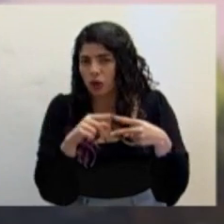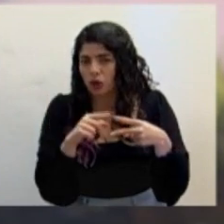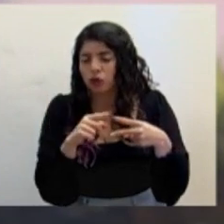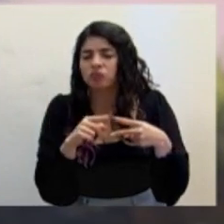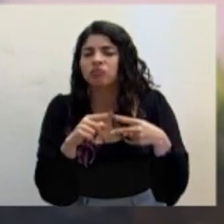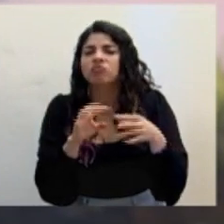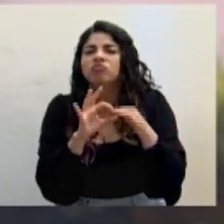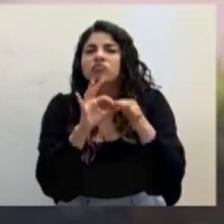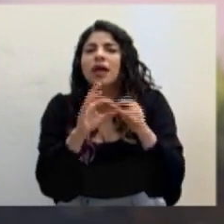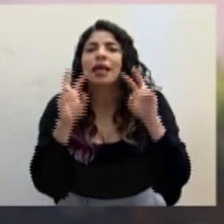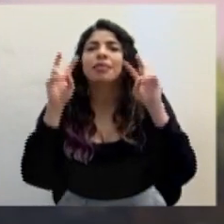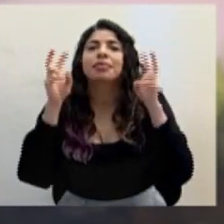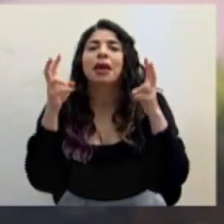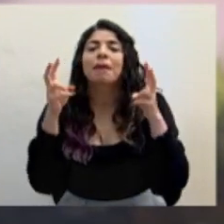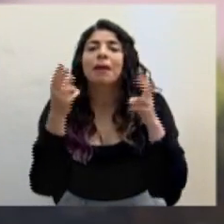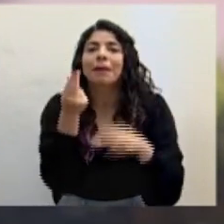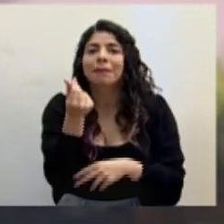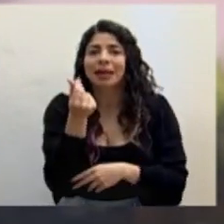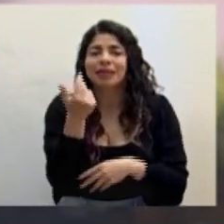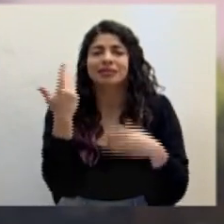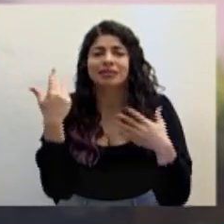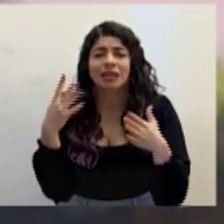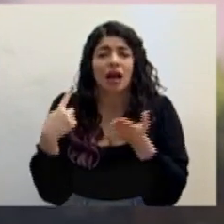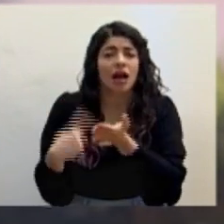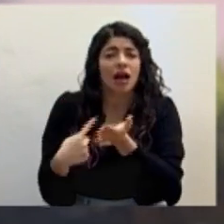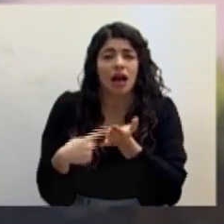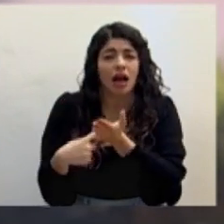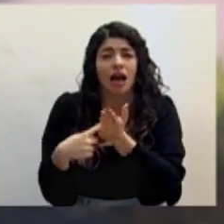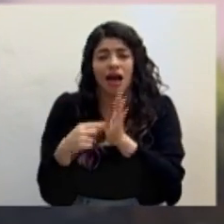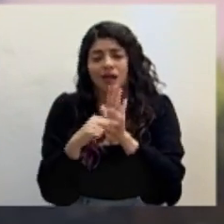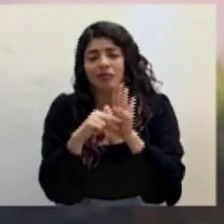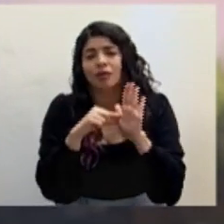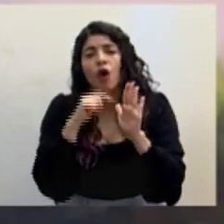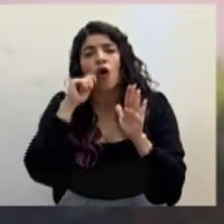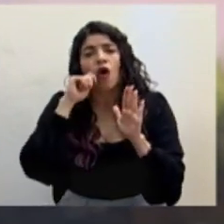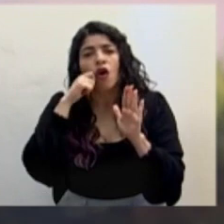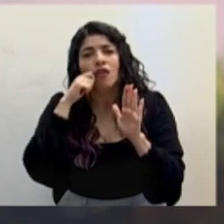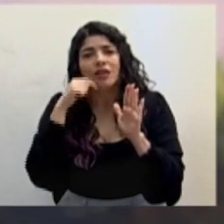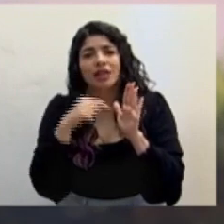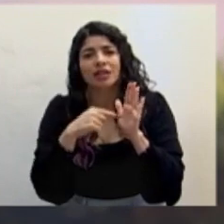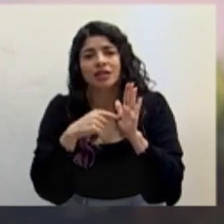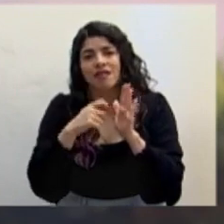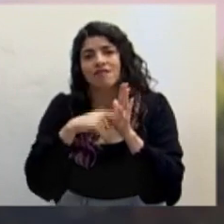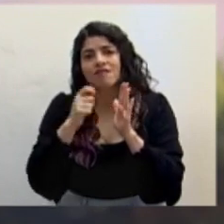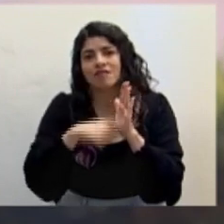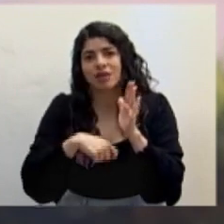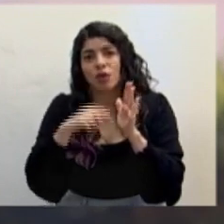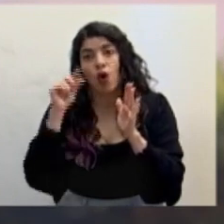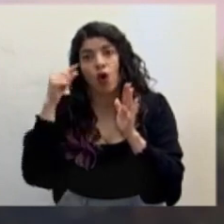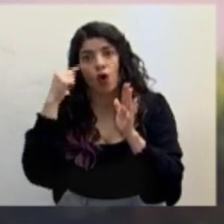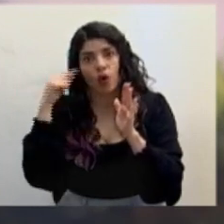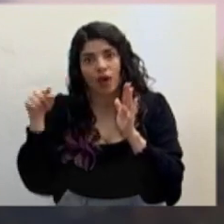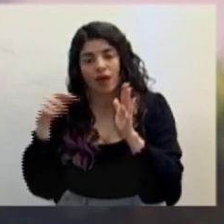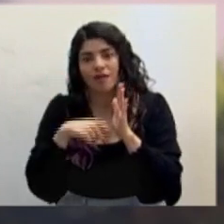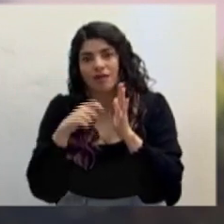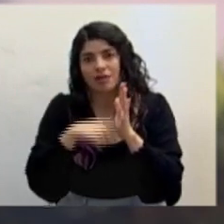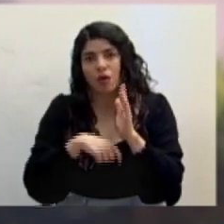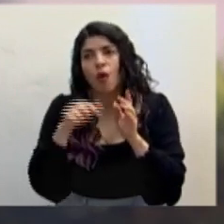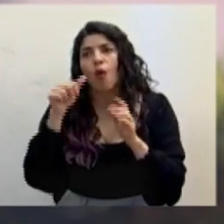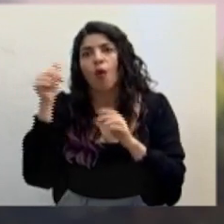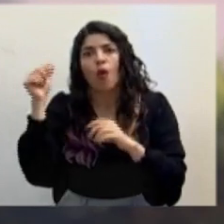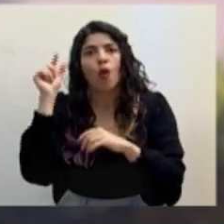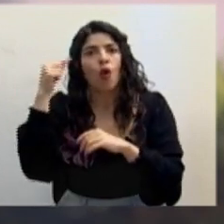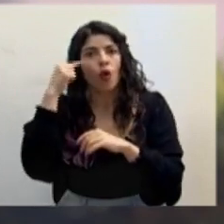en relación al tema de los precios. Ya se ha hablado bastante de la cláusula de confidencialidad, ¿verdad?, que han firmado no solamente el gobierno de Costa Rica, sino otros